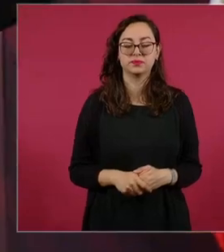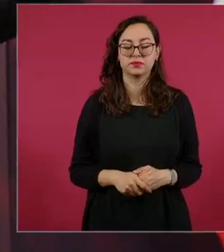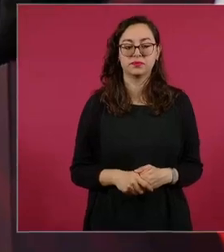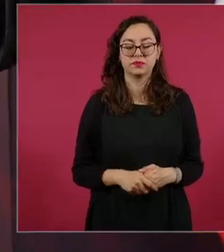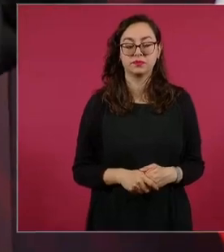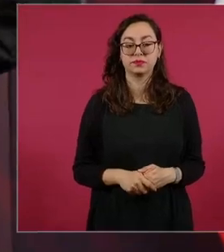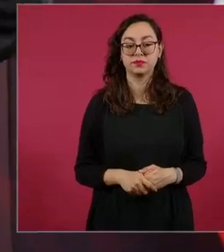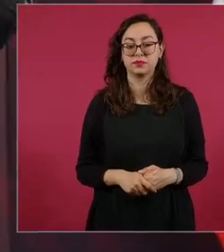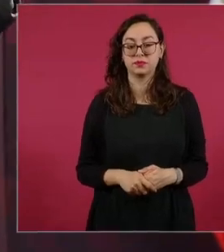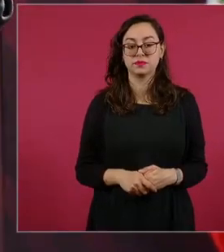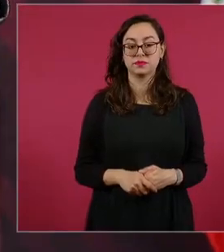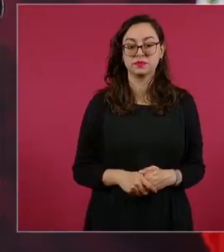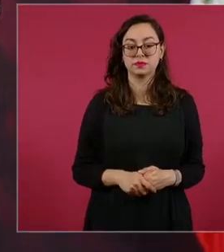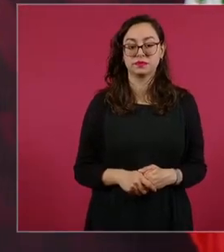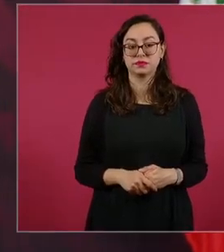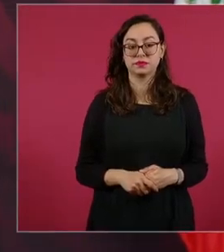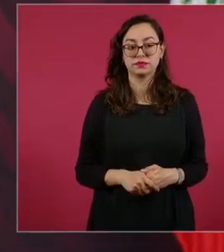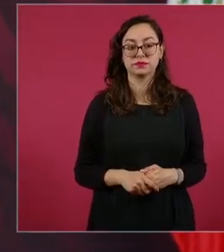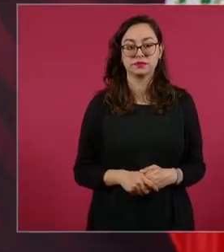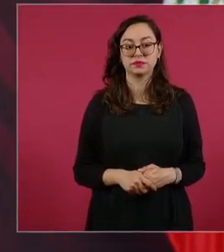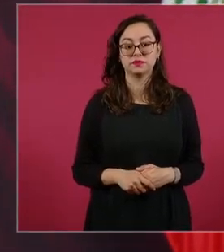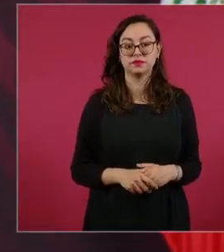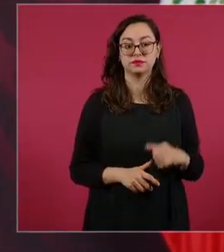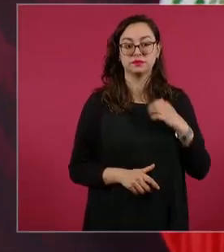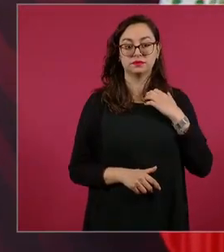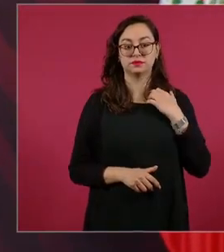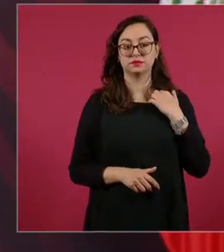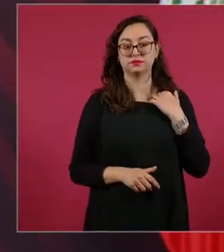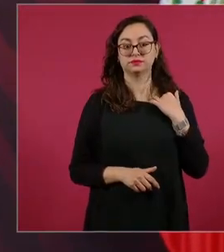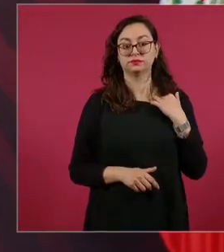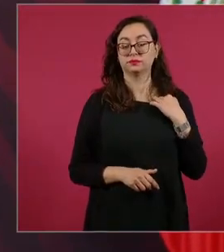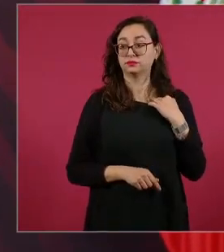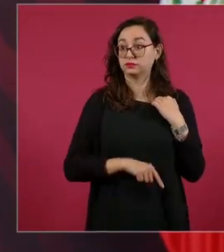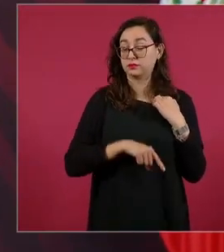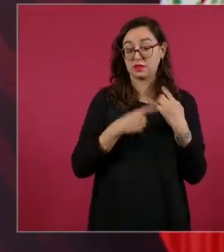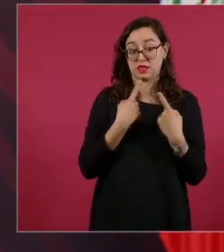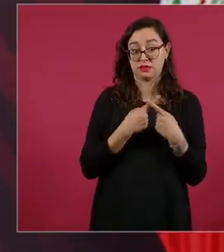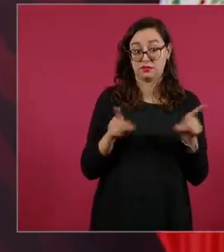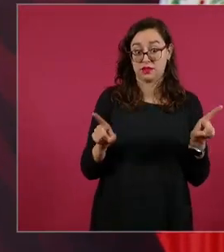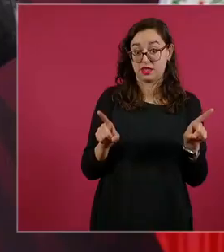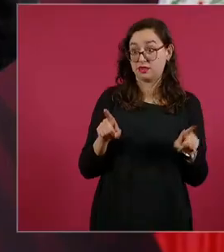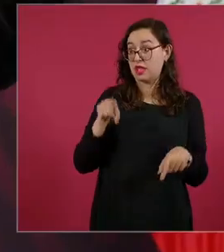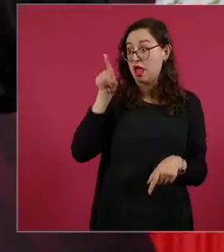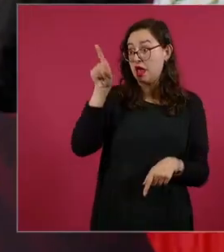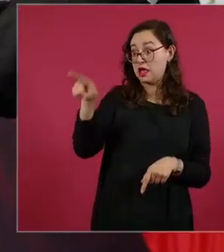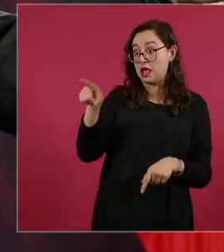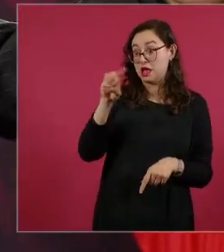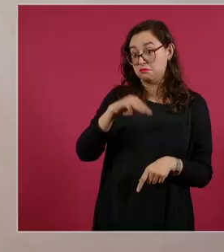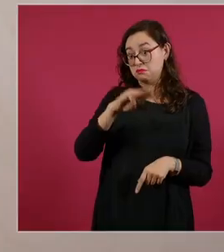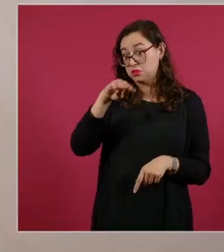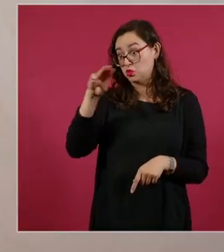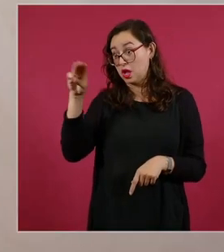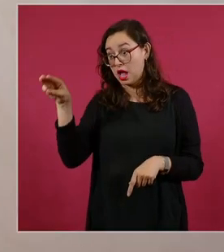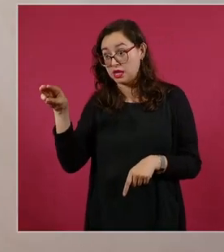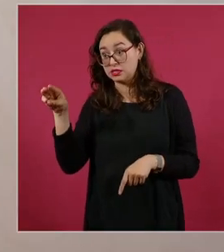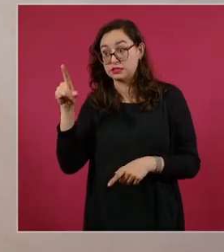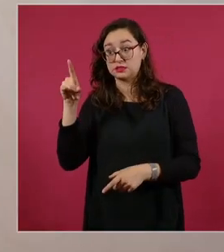hubo una elección para gobernador de Michoacán que ganó